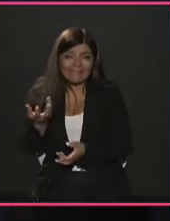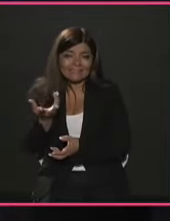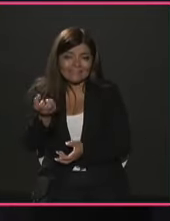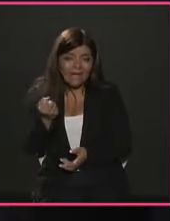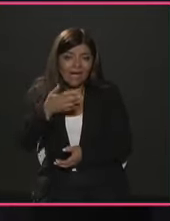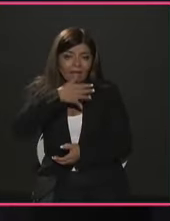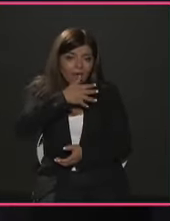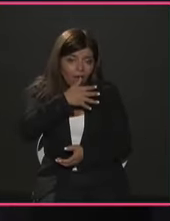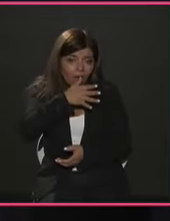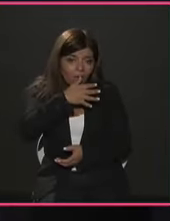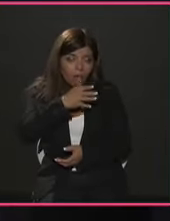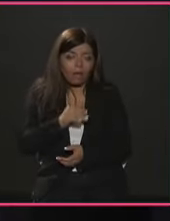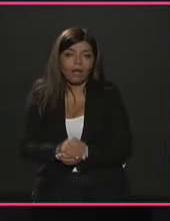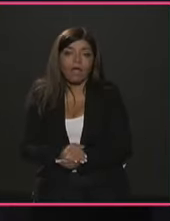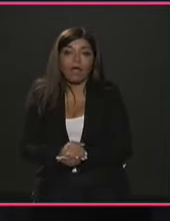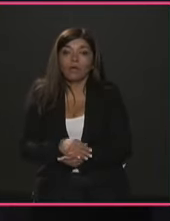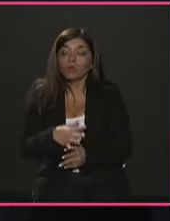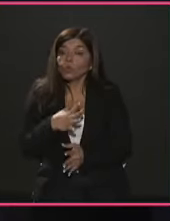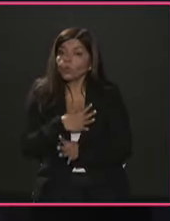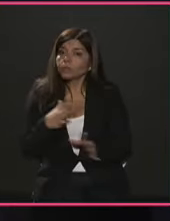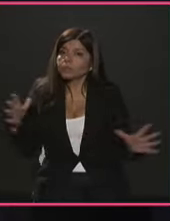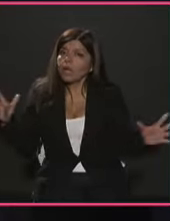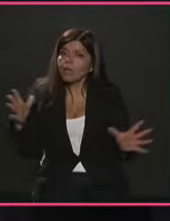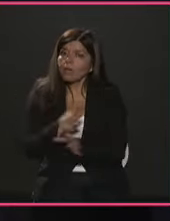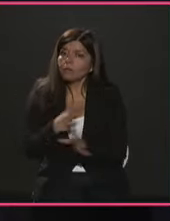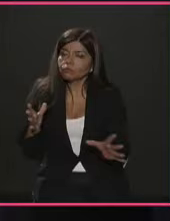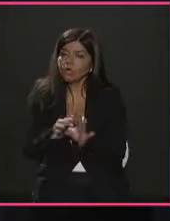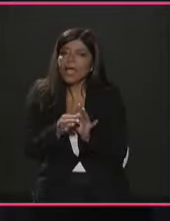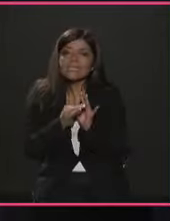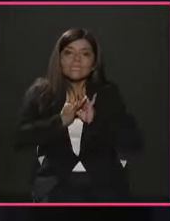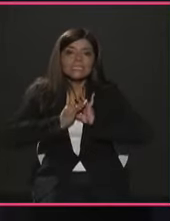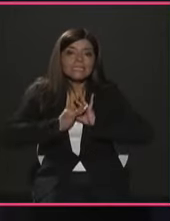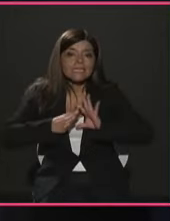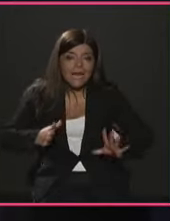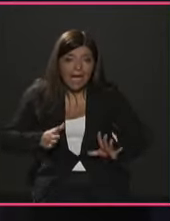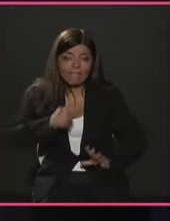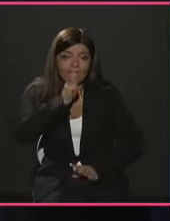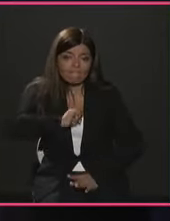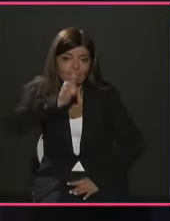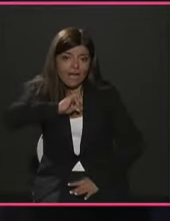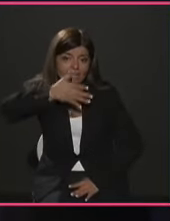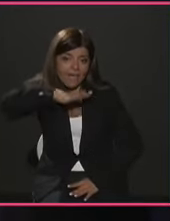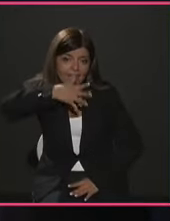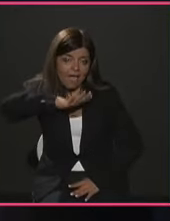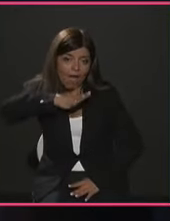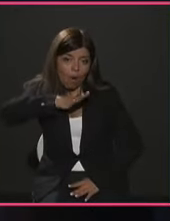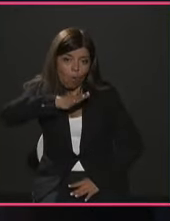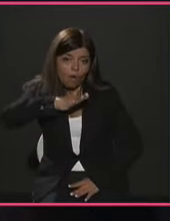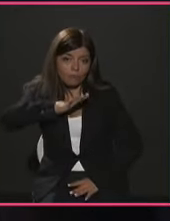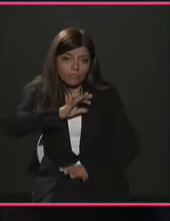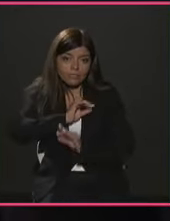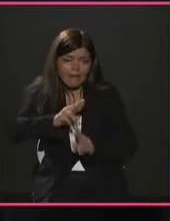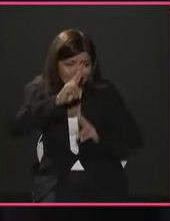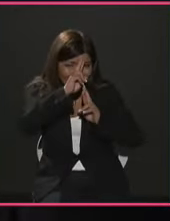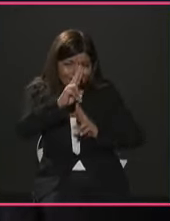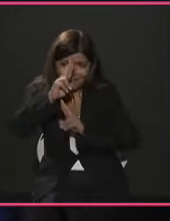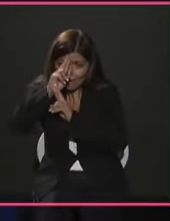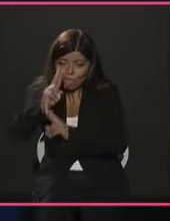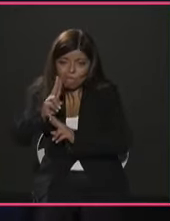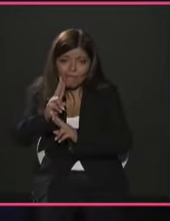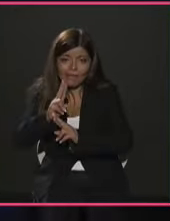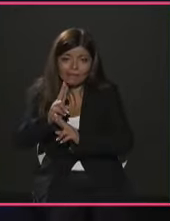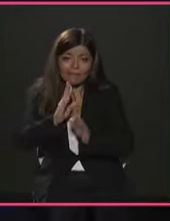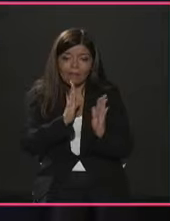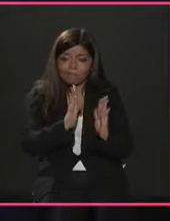extracción hay niveles alarmantes de falta de de agua porque nadie respecta respeta